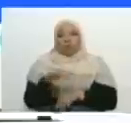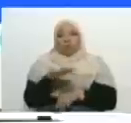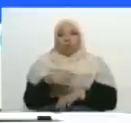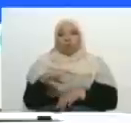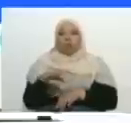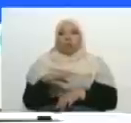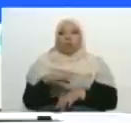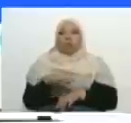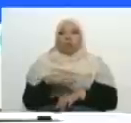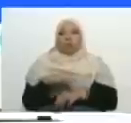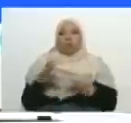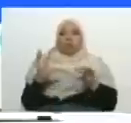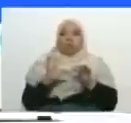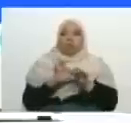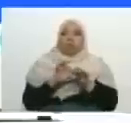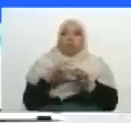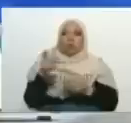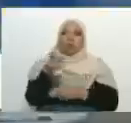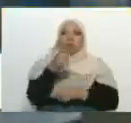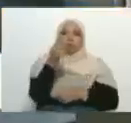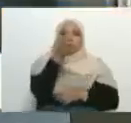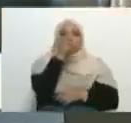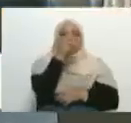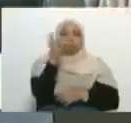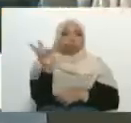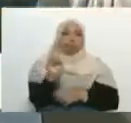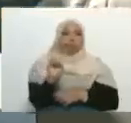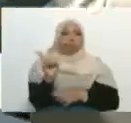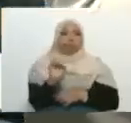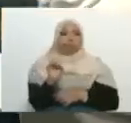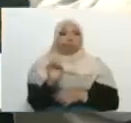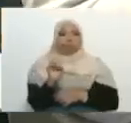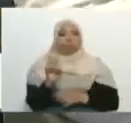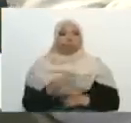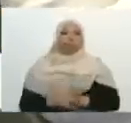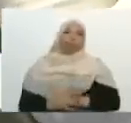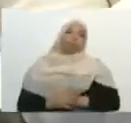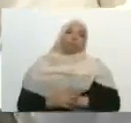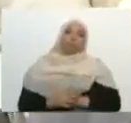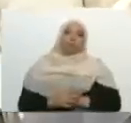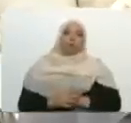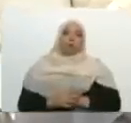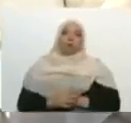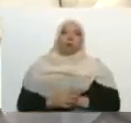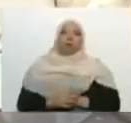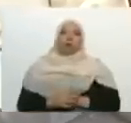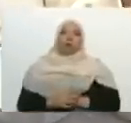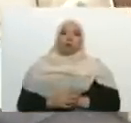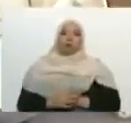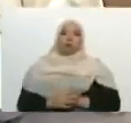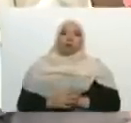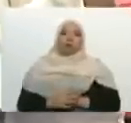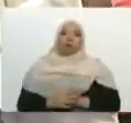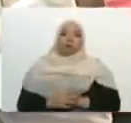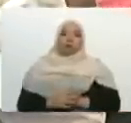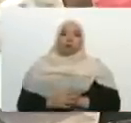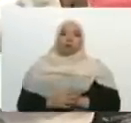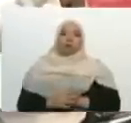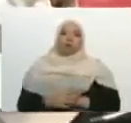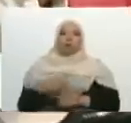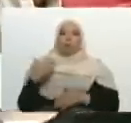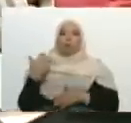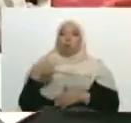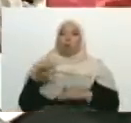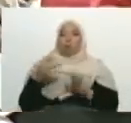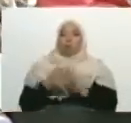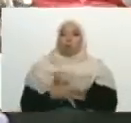unitaria, que se burla también de los venezolanos, que no dan un paso